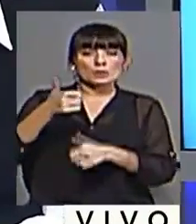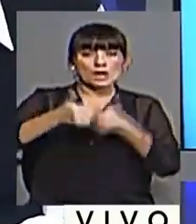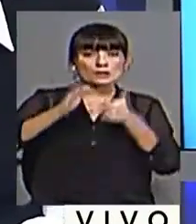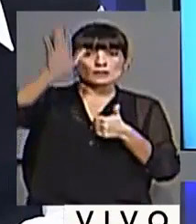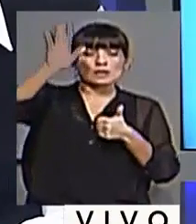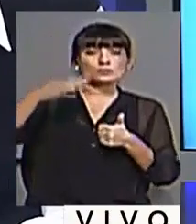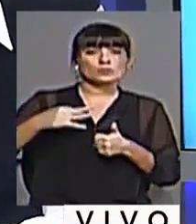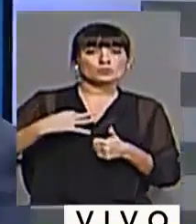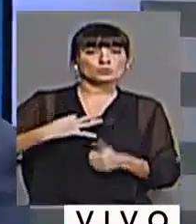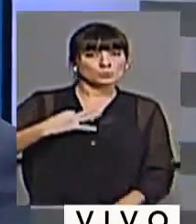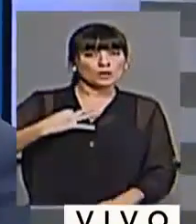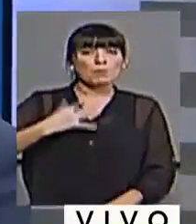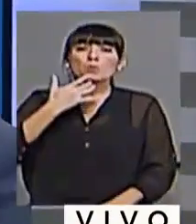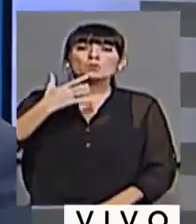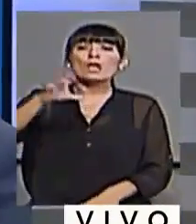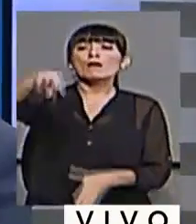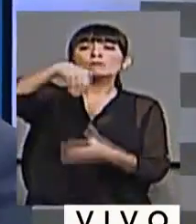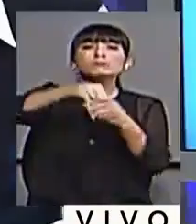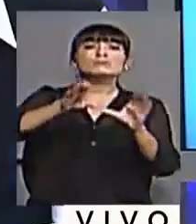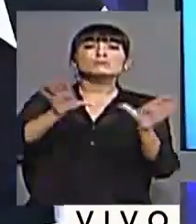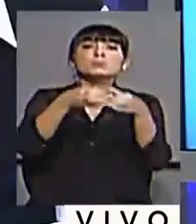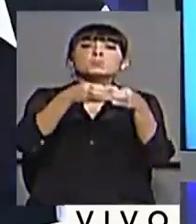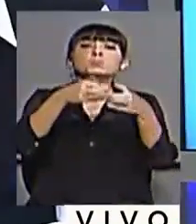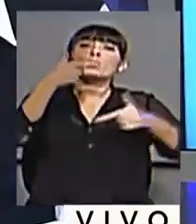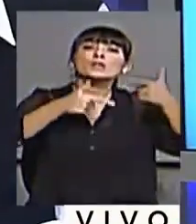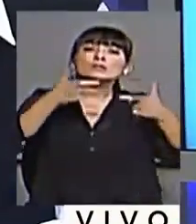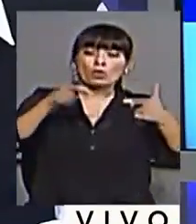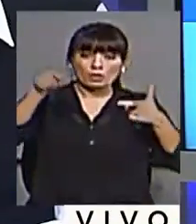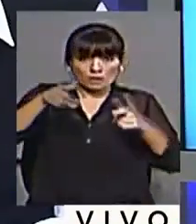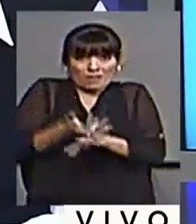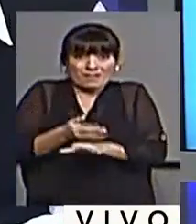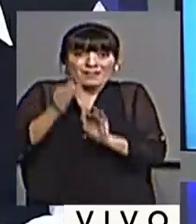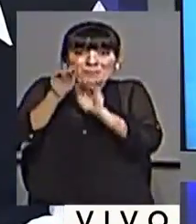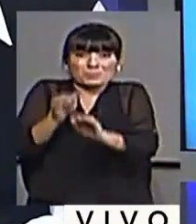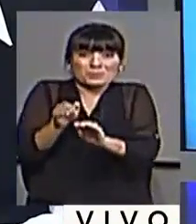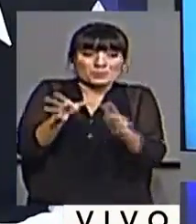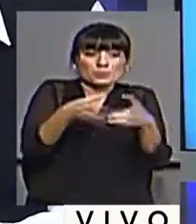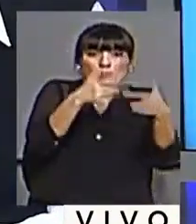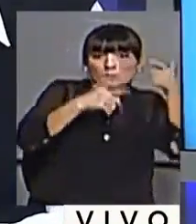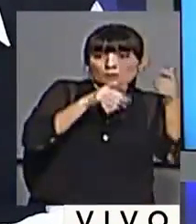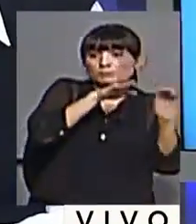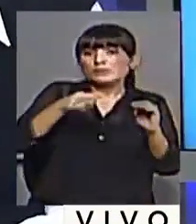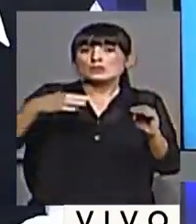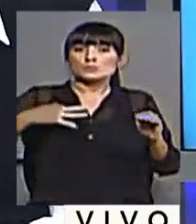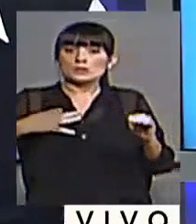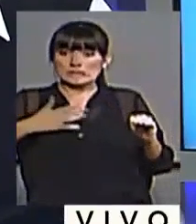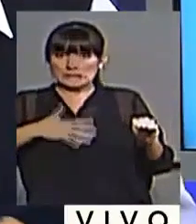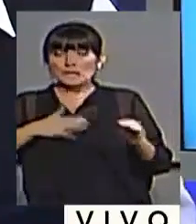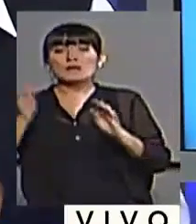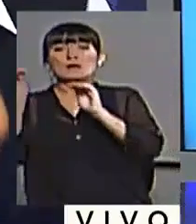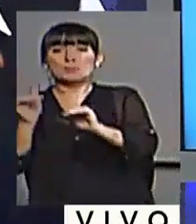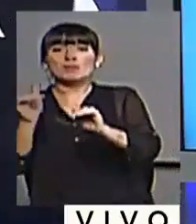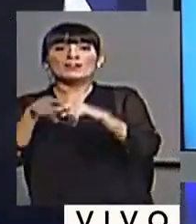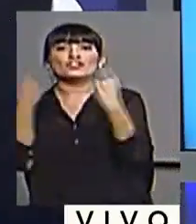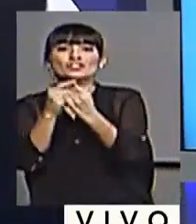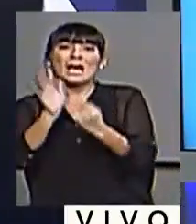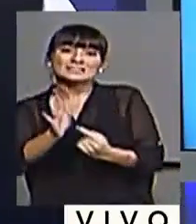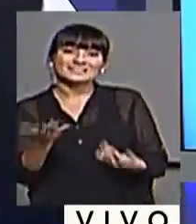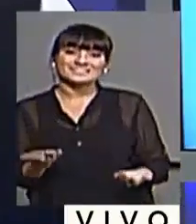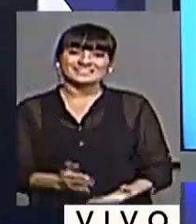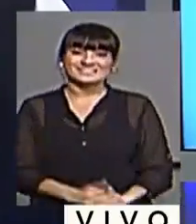partido político? Si él va a tener apoyo en los partidos políticos y la ciudadanía quiere eso y lo va a apoyar en esas condiciones. Don